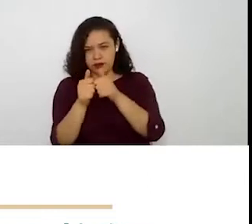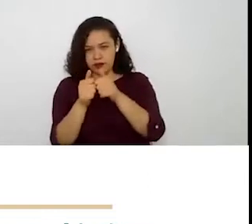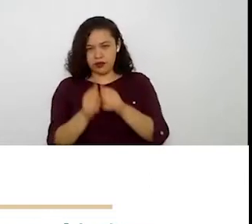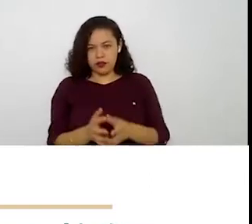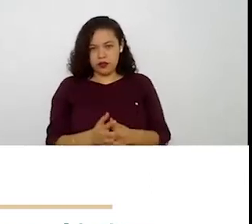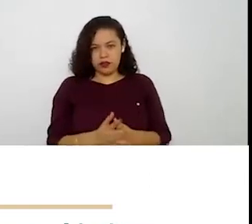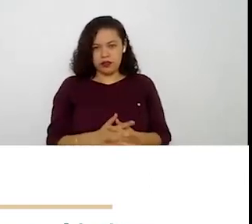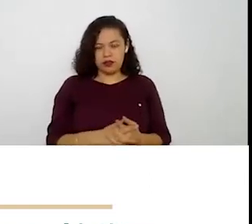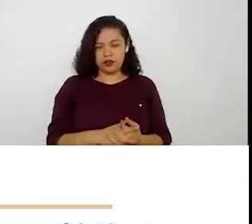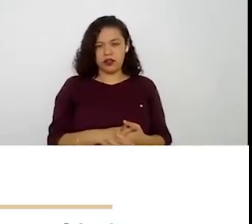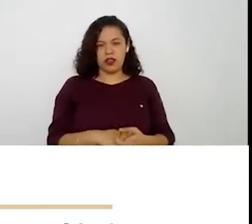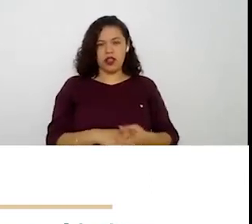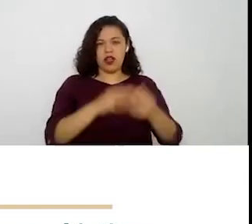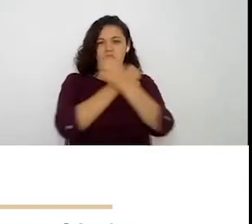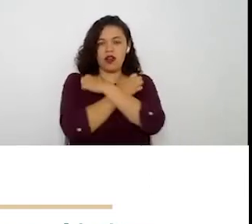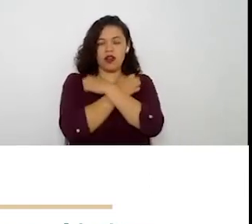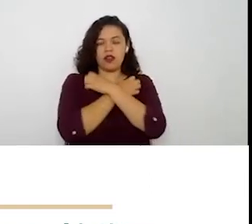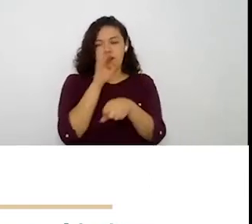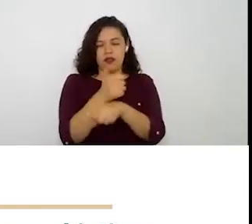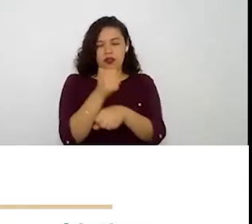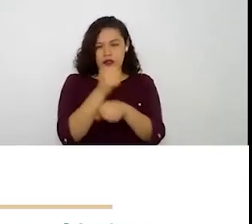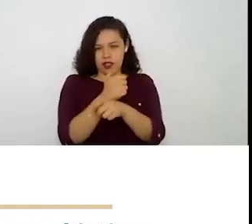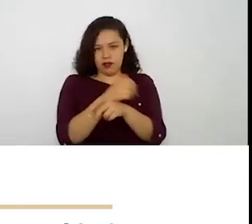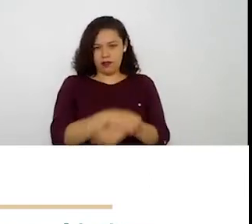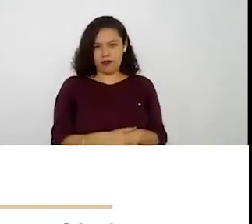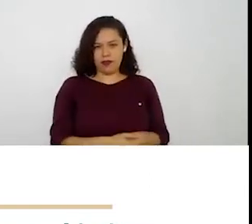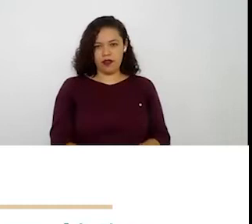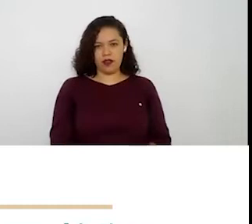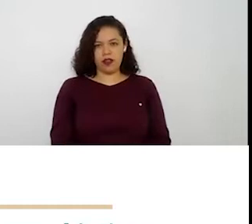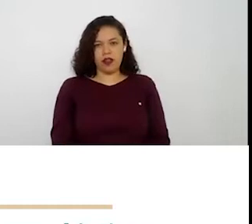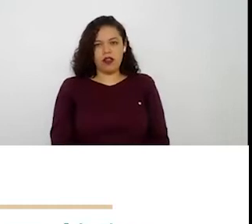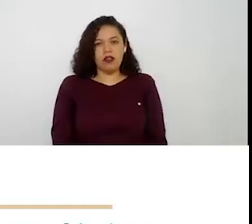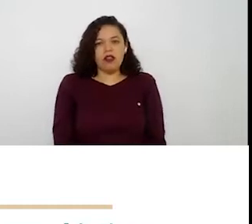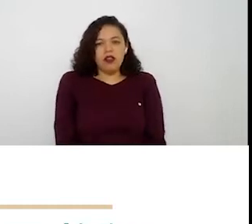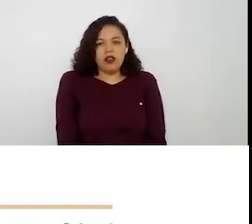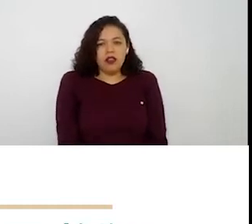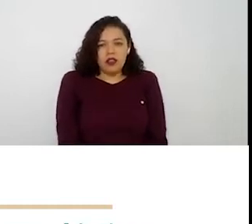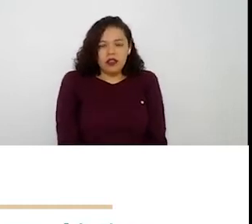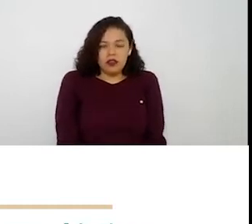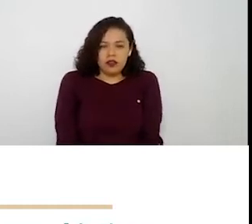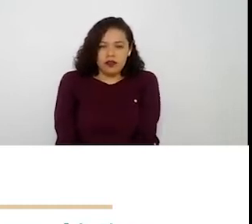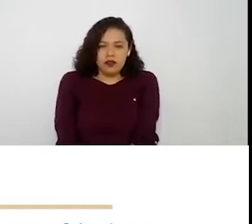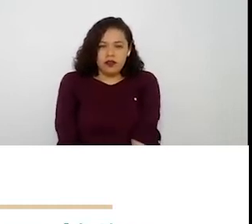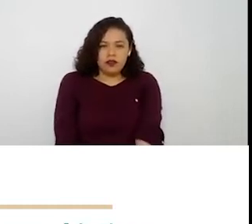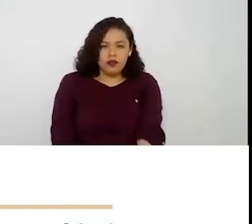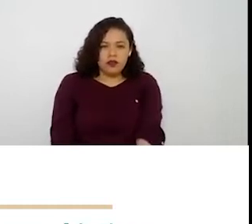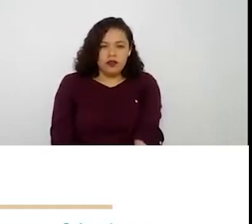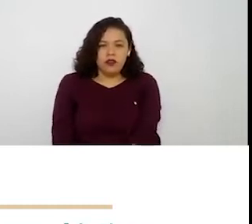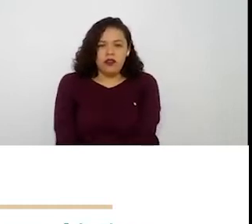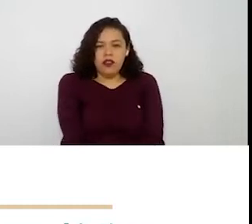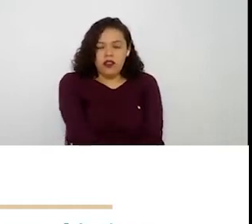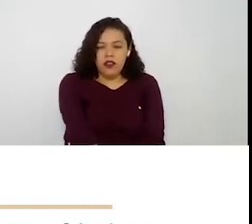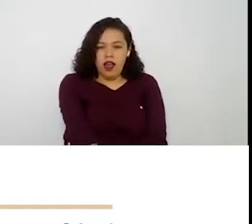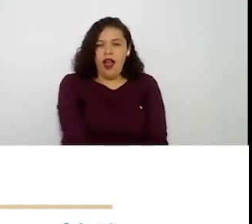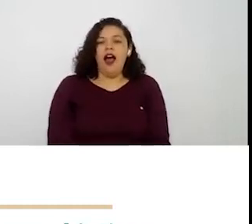educación primaria No de de nivel primario entonces en estos casos podemos ver muy claramente que hay